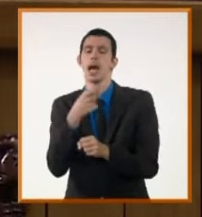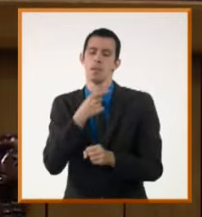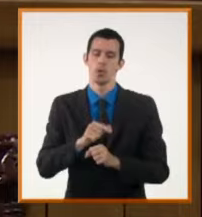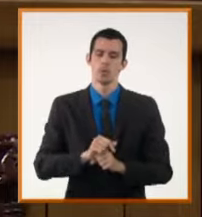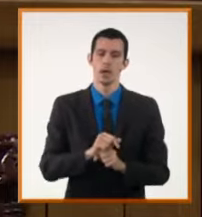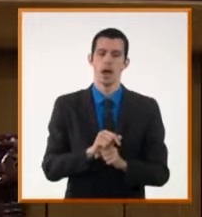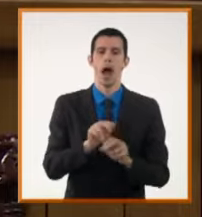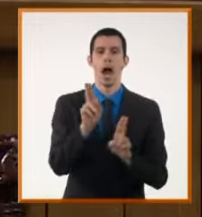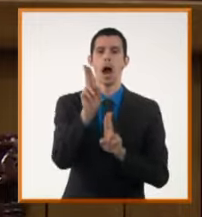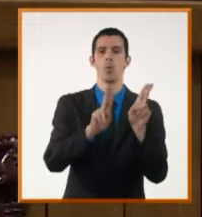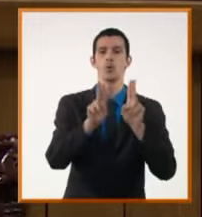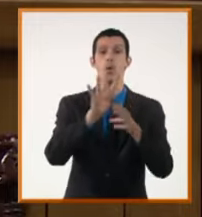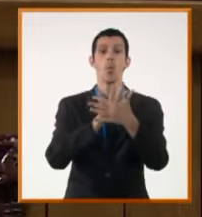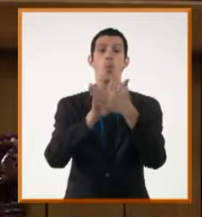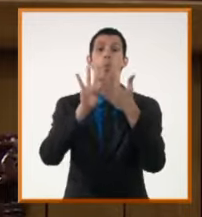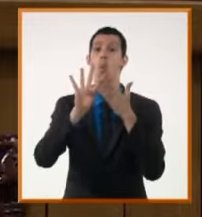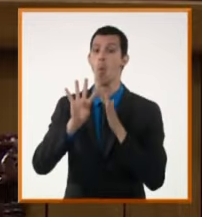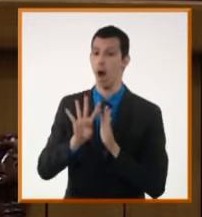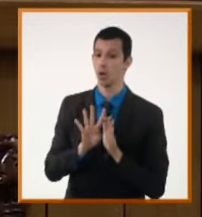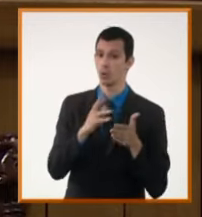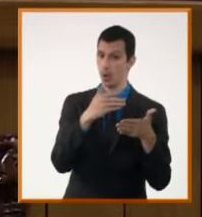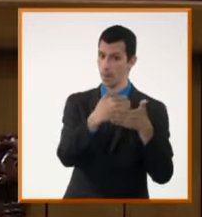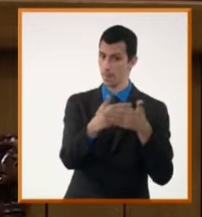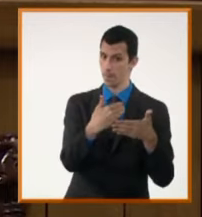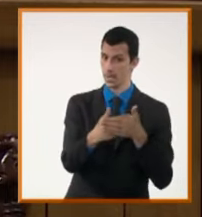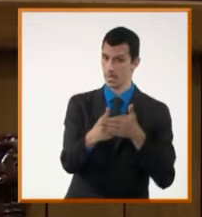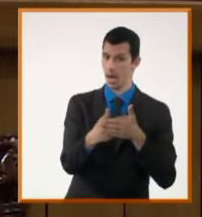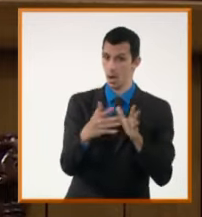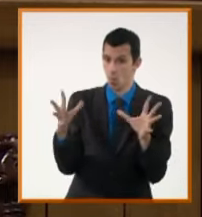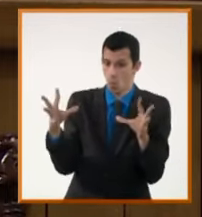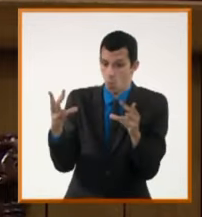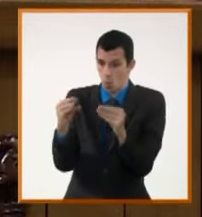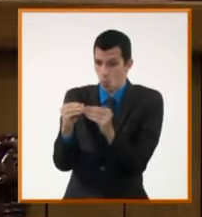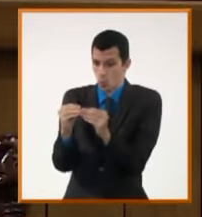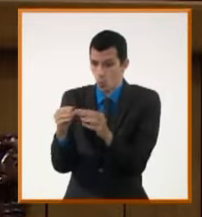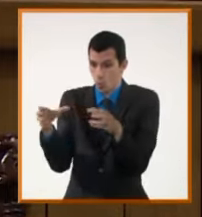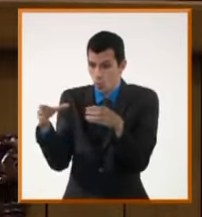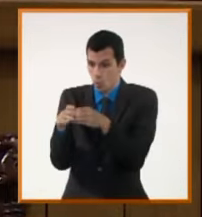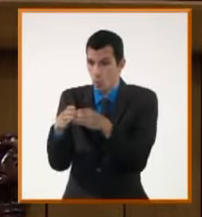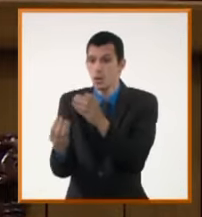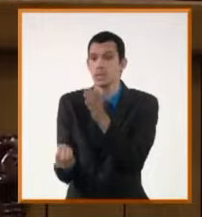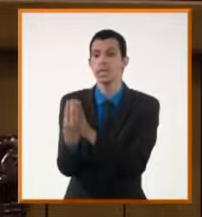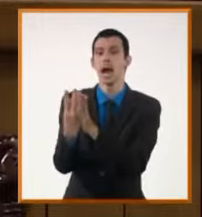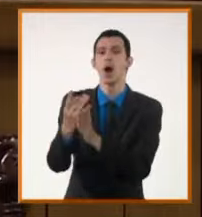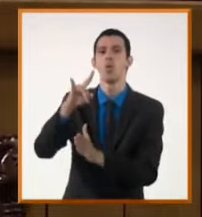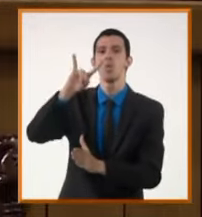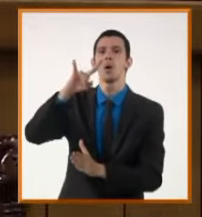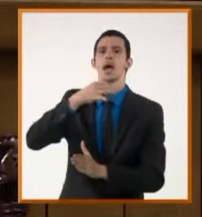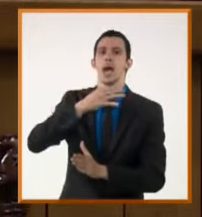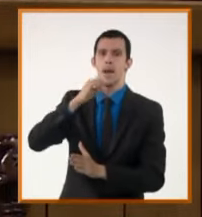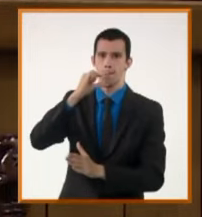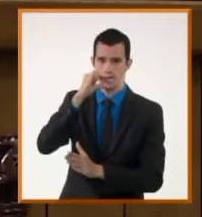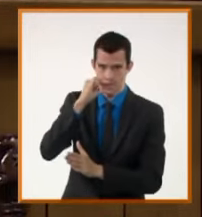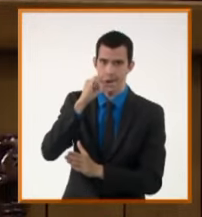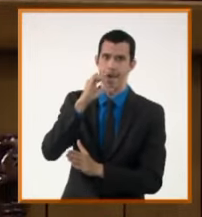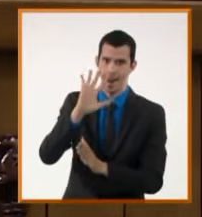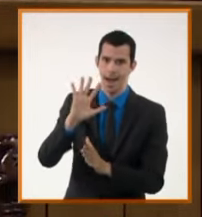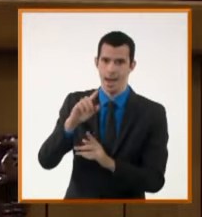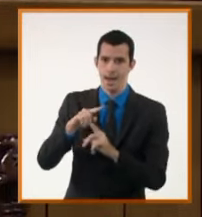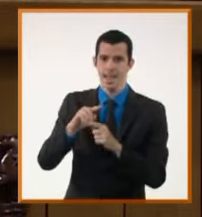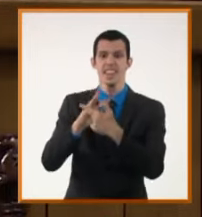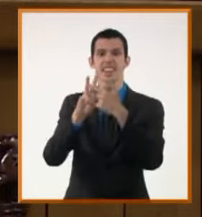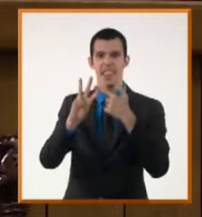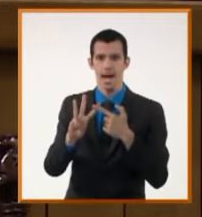productora hasta su resultado, hasta su sistema de estimulación, para poder compensar que la empresa no tenga pérdida. Eso hay que